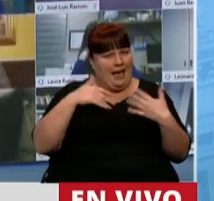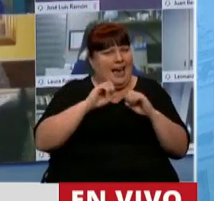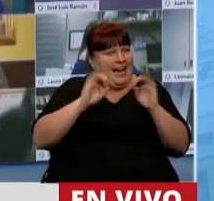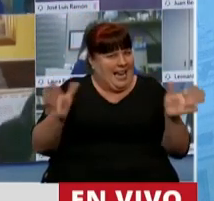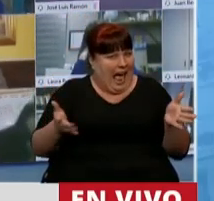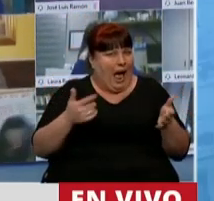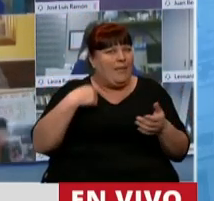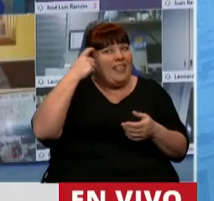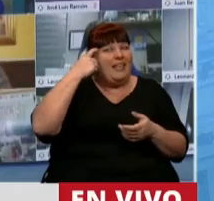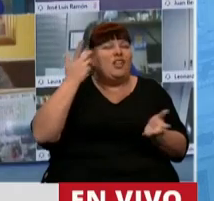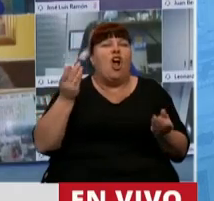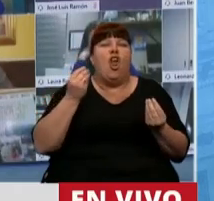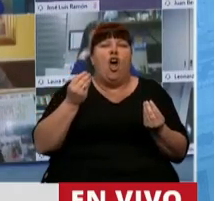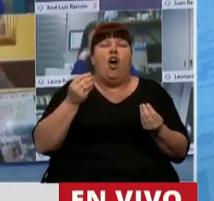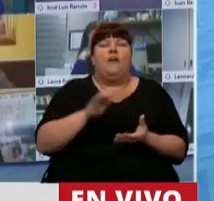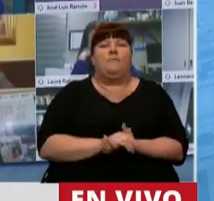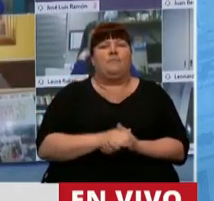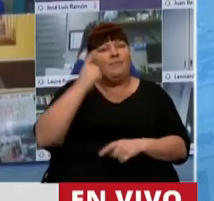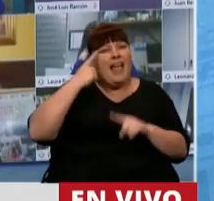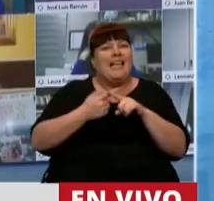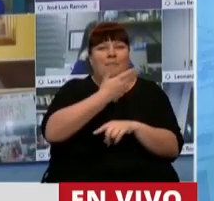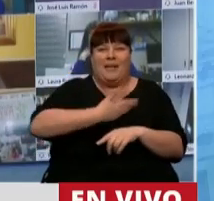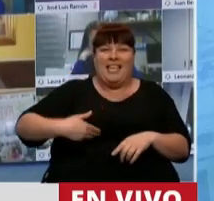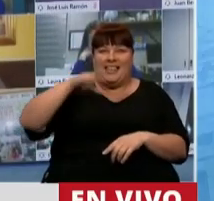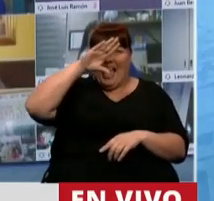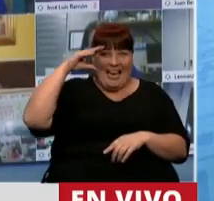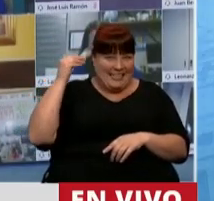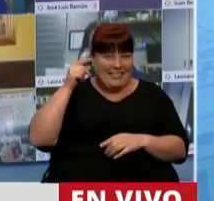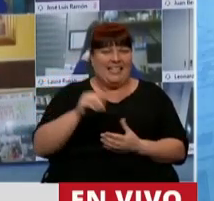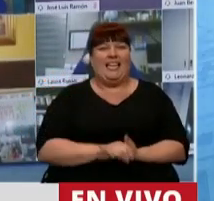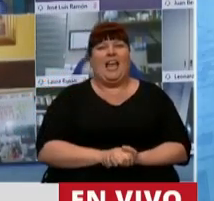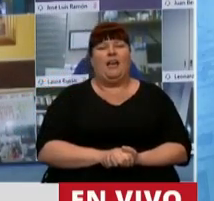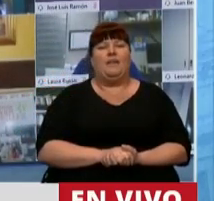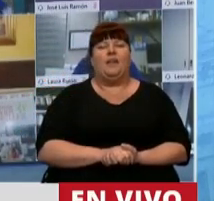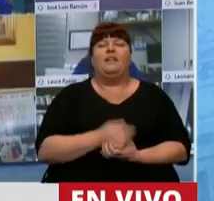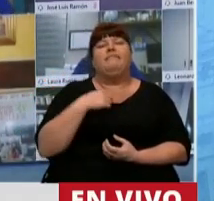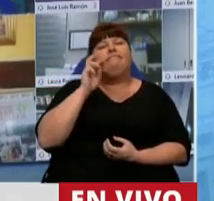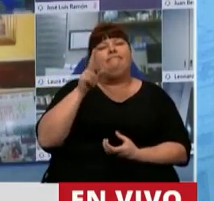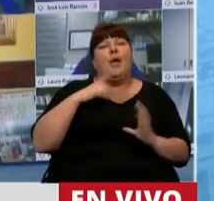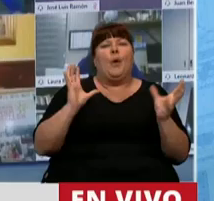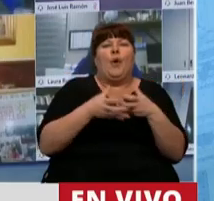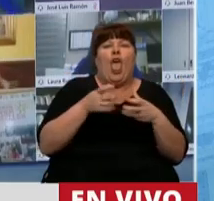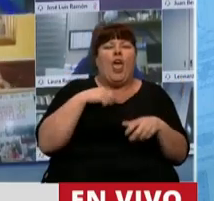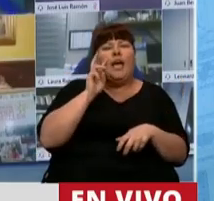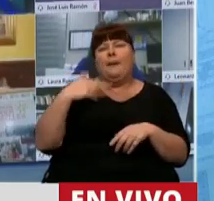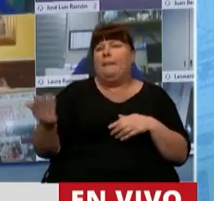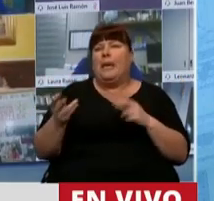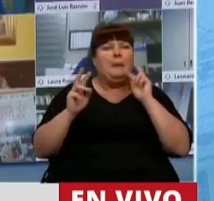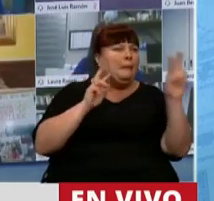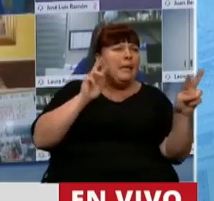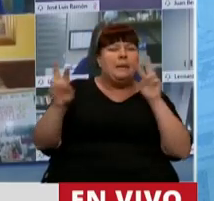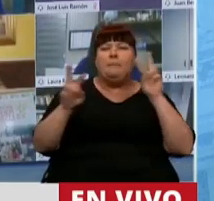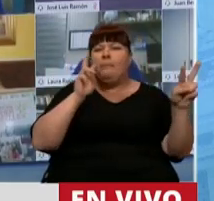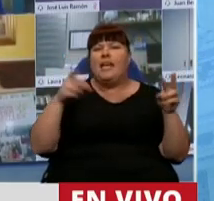importante, casi de psicoanálisis, con nuestra expresidenta Cristina Fernández de Kirchner. Y cuando miro nuestro bloque, miro al lado, miro para el otro